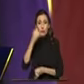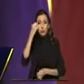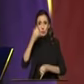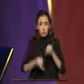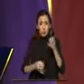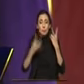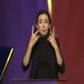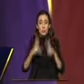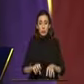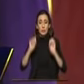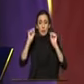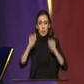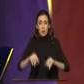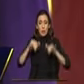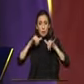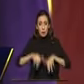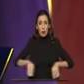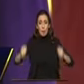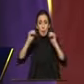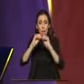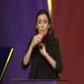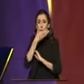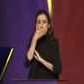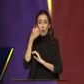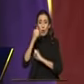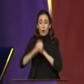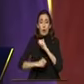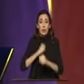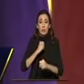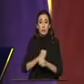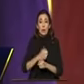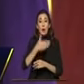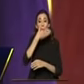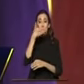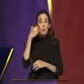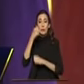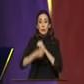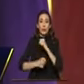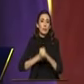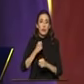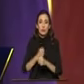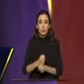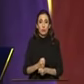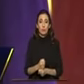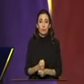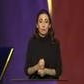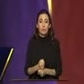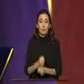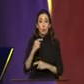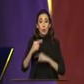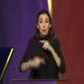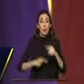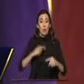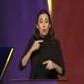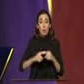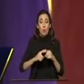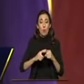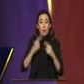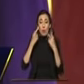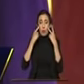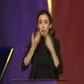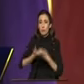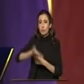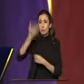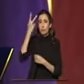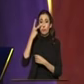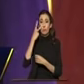existencia que deberían ser los mejores. Pues sus mejores años. Cuando regresando a ver al